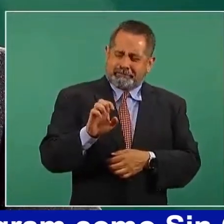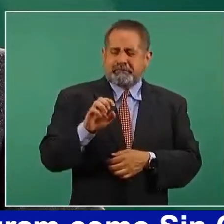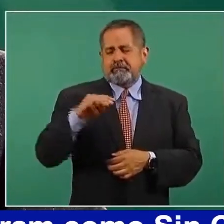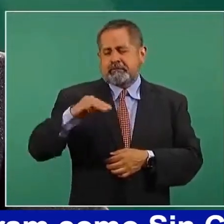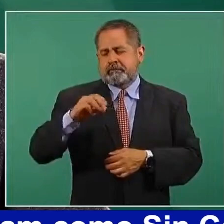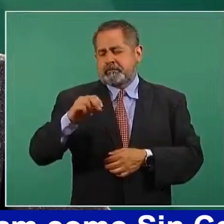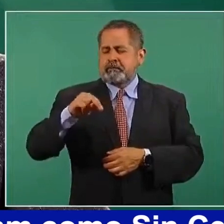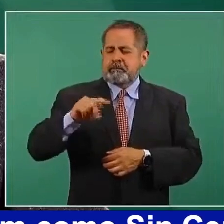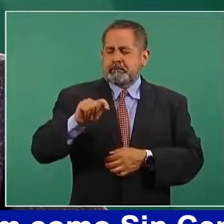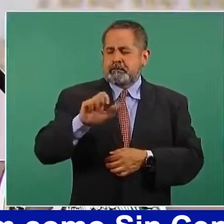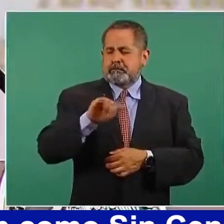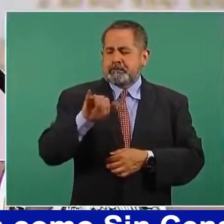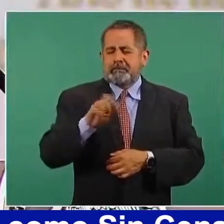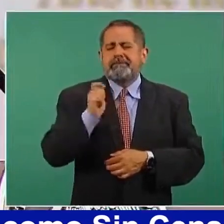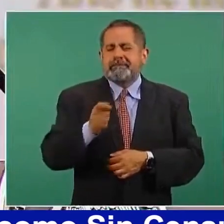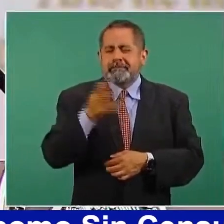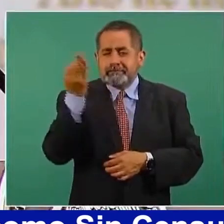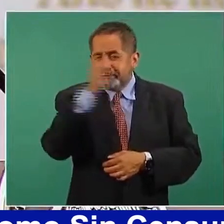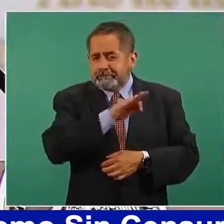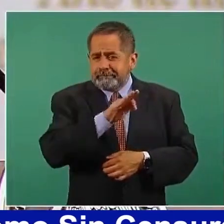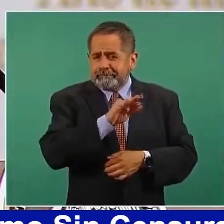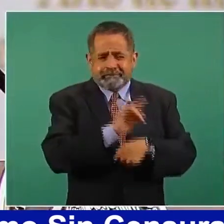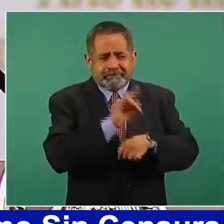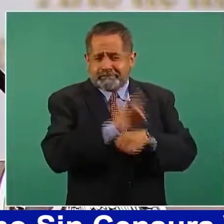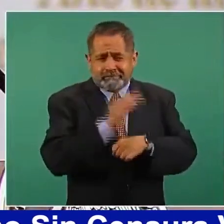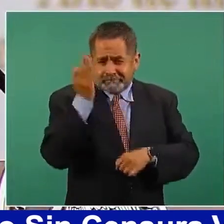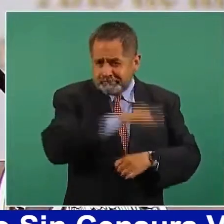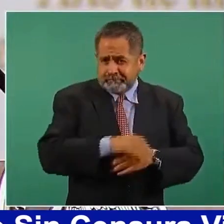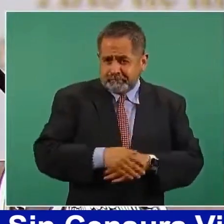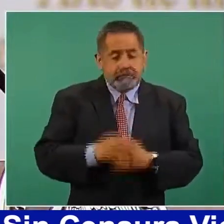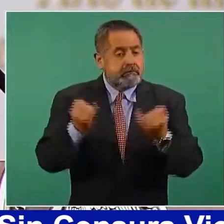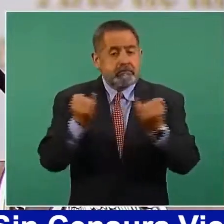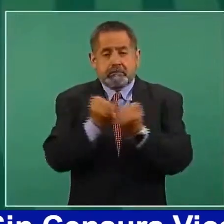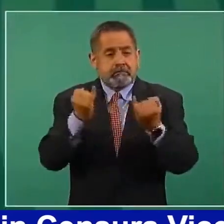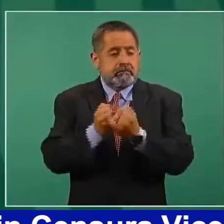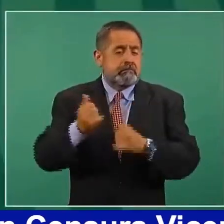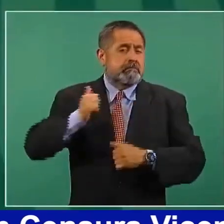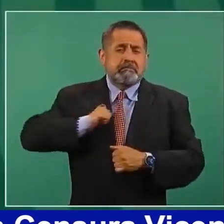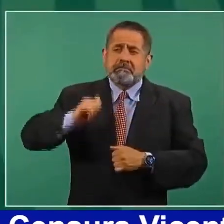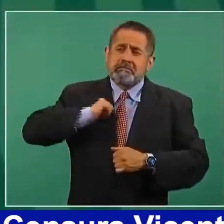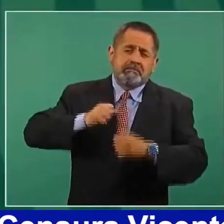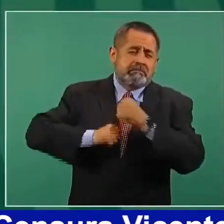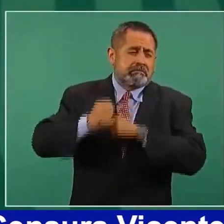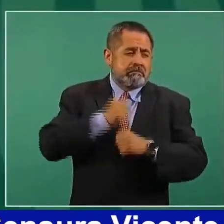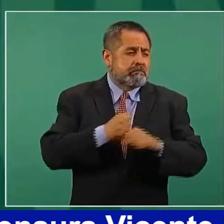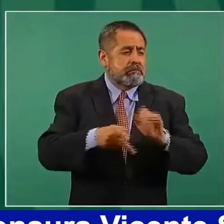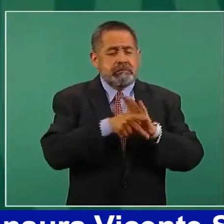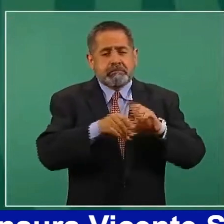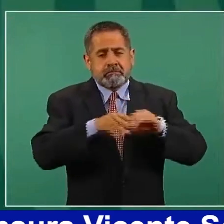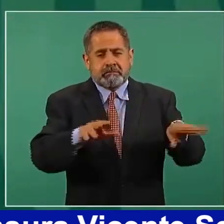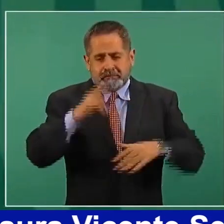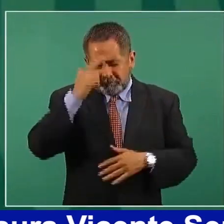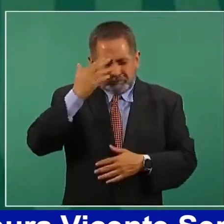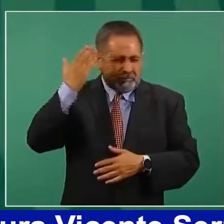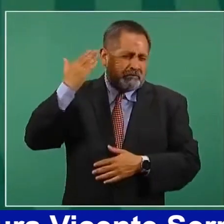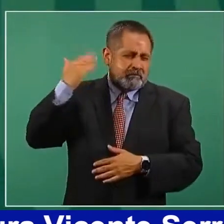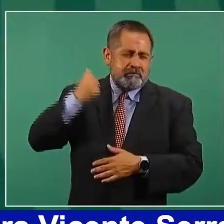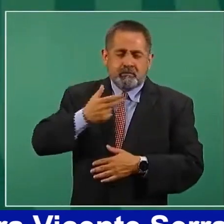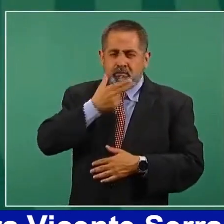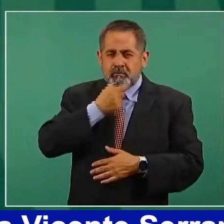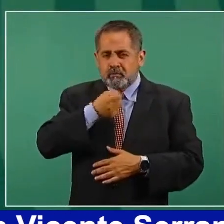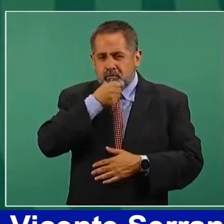Los telemontajes son tan antiguos como los medios masivos. Hubo un comunicador,